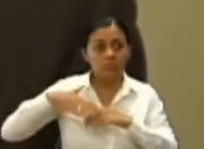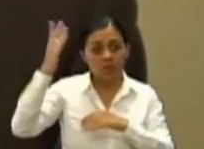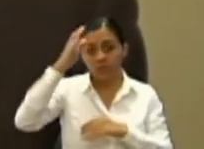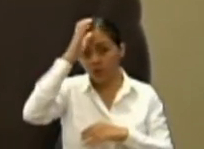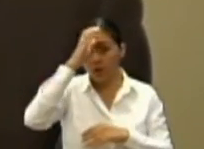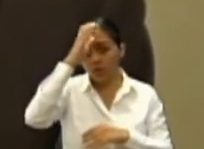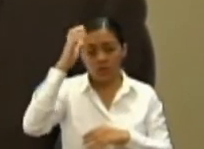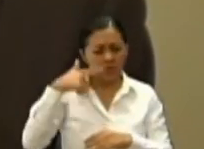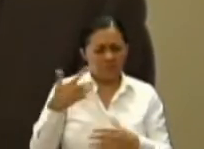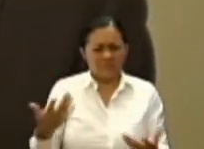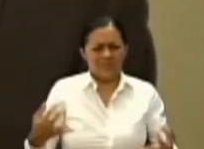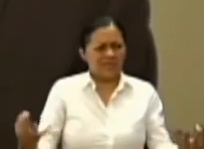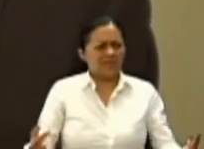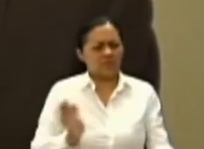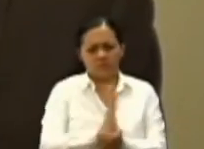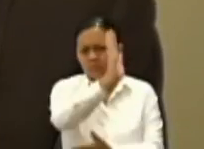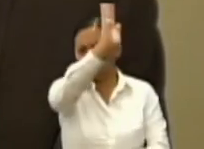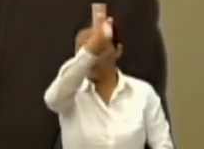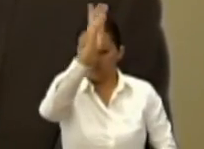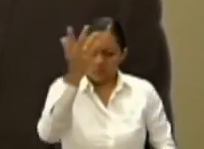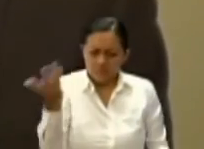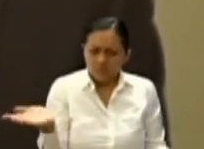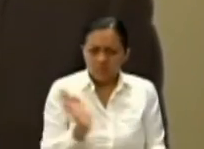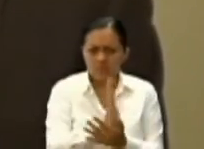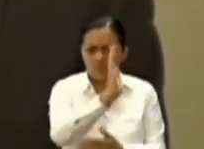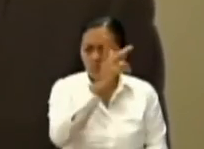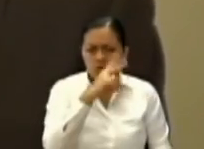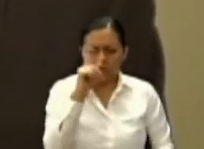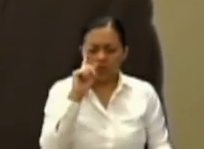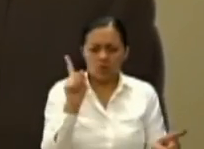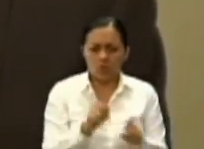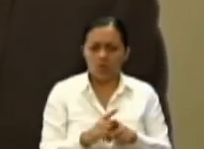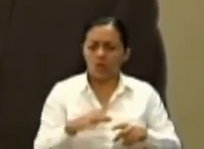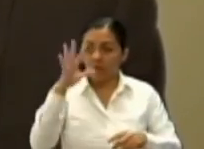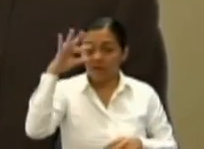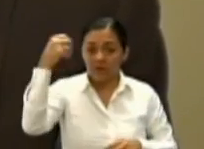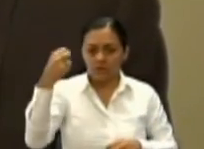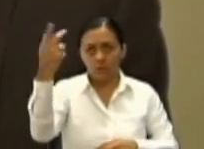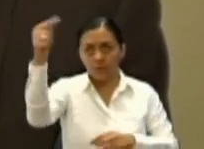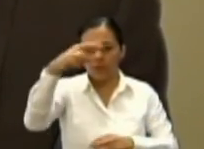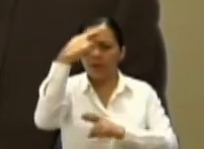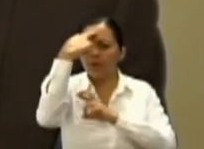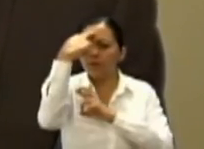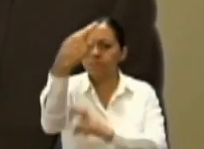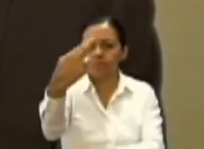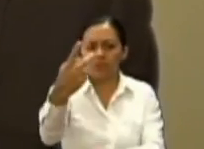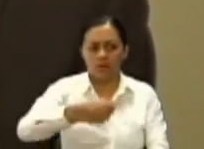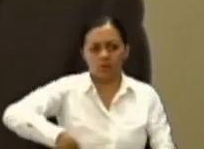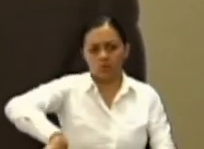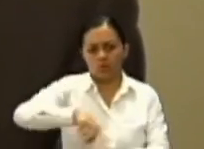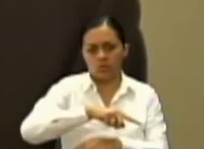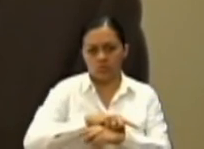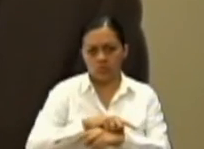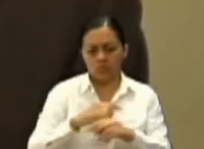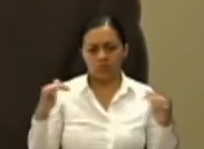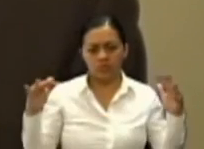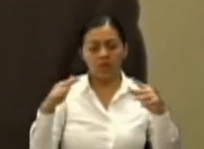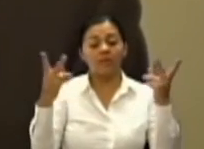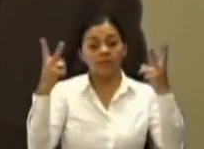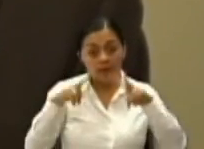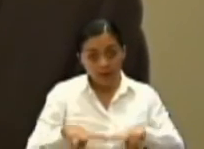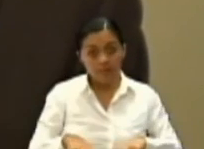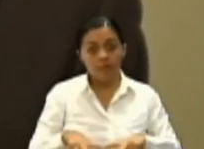rechazará cualquier intento de politización de la avenida el papá francisco más aún en los actos de masa eso lo ha pedido también